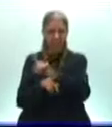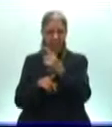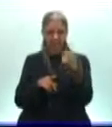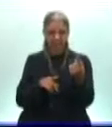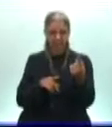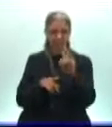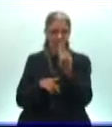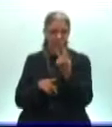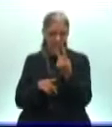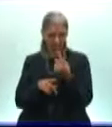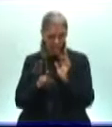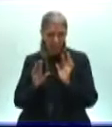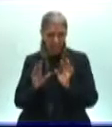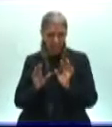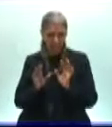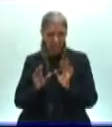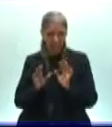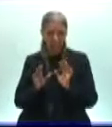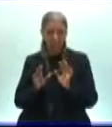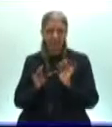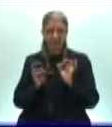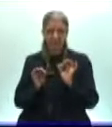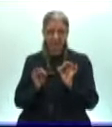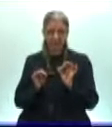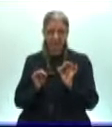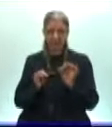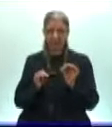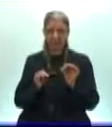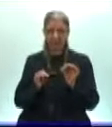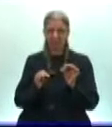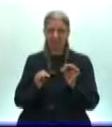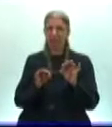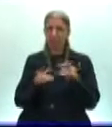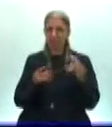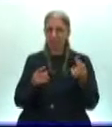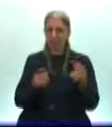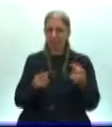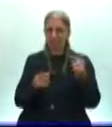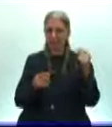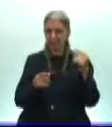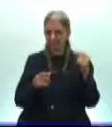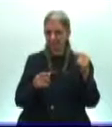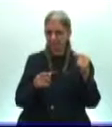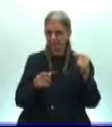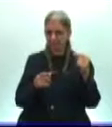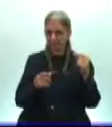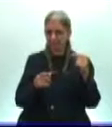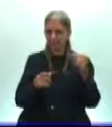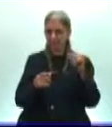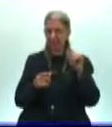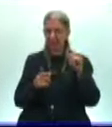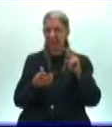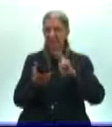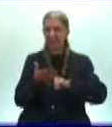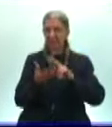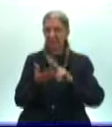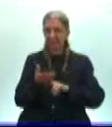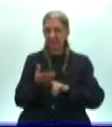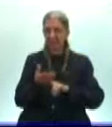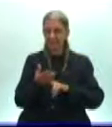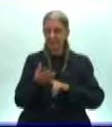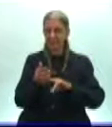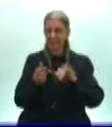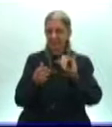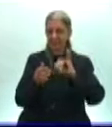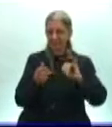desigualdad, aquí lo tienen, pero para despejar ya la x, en el miembro izquierdo debemos